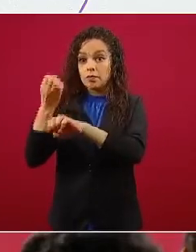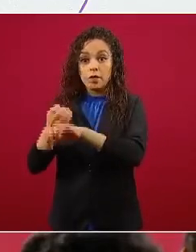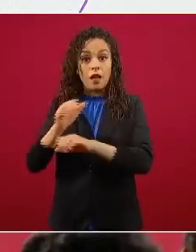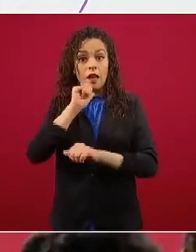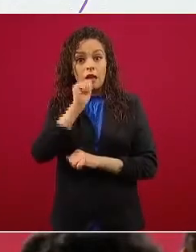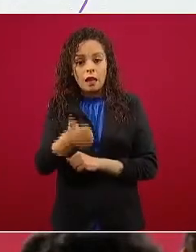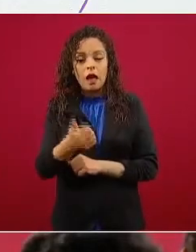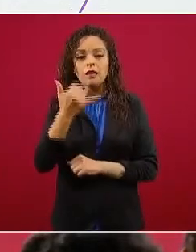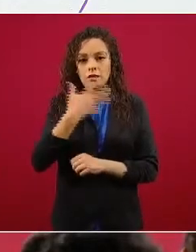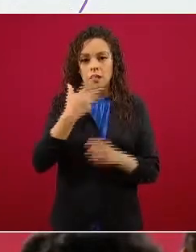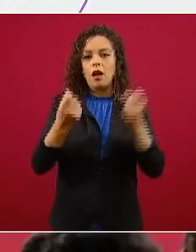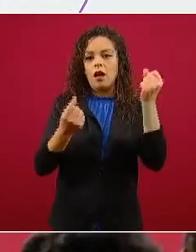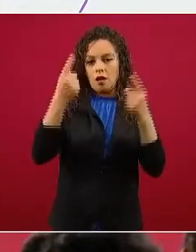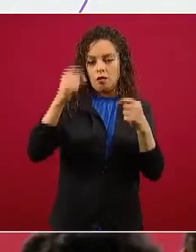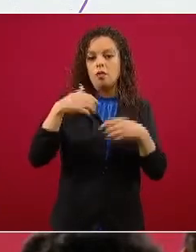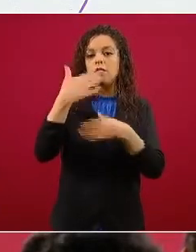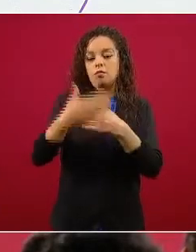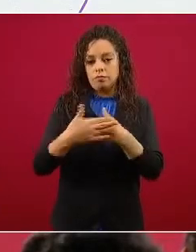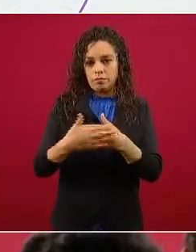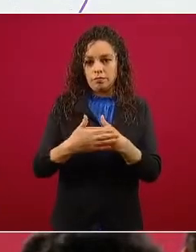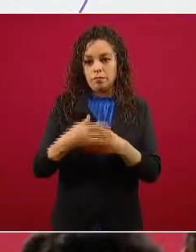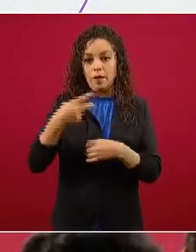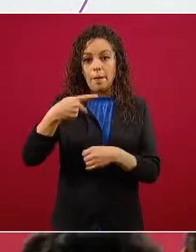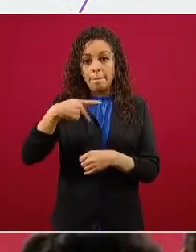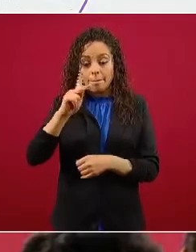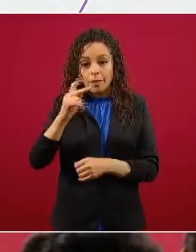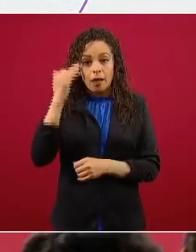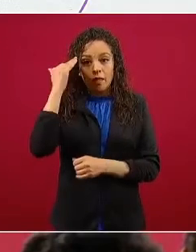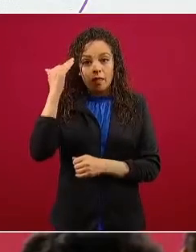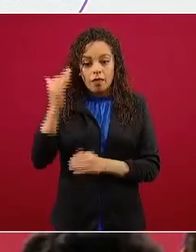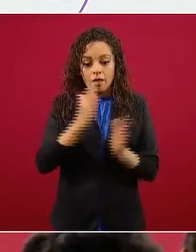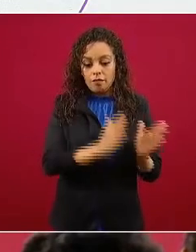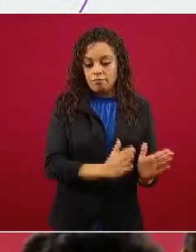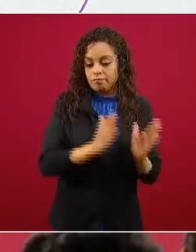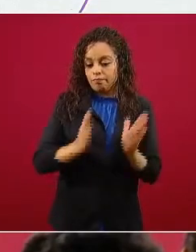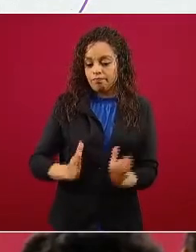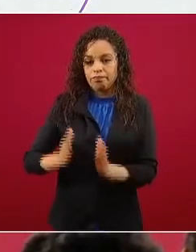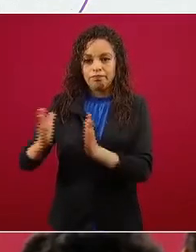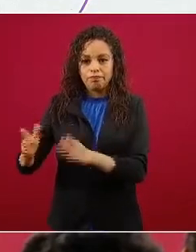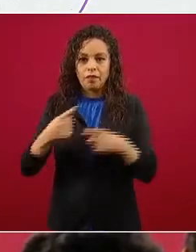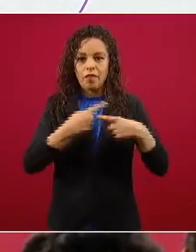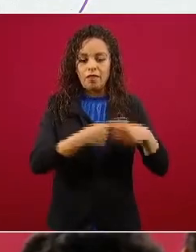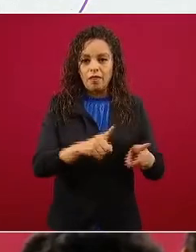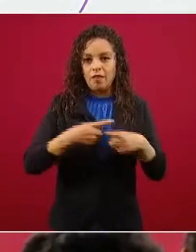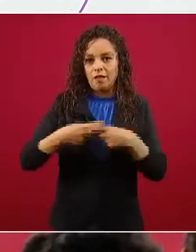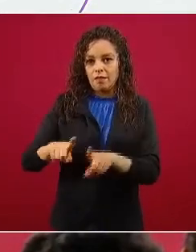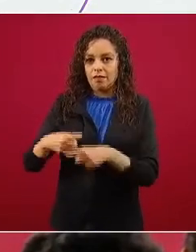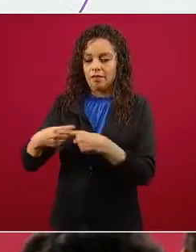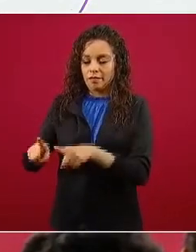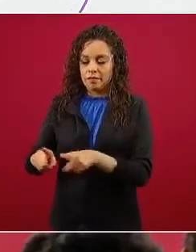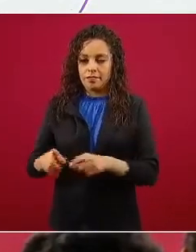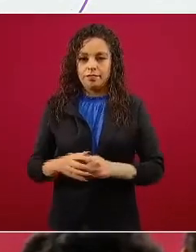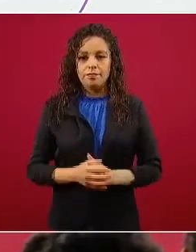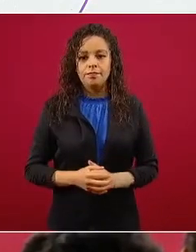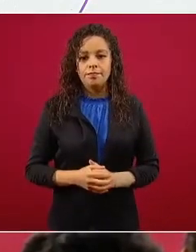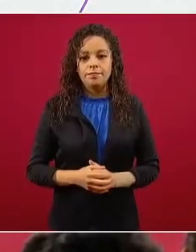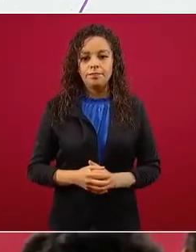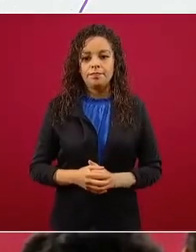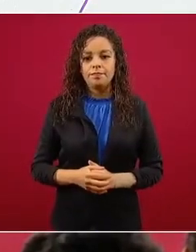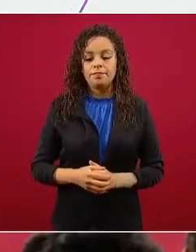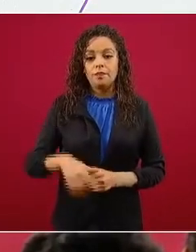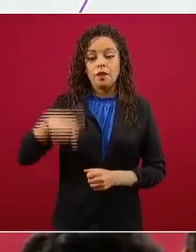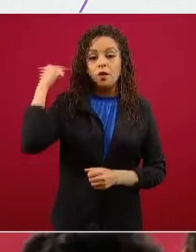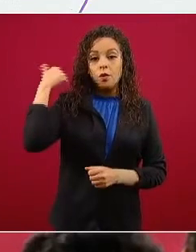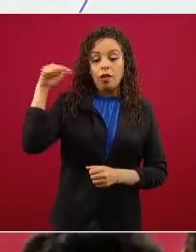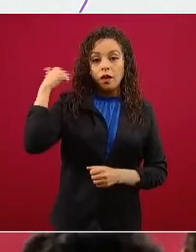un caso, pero están en distintas etapas de la epidemia. Hay zonas urbanas, y en particular la de Guadalajara